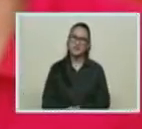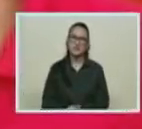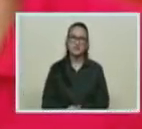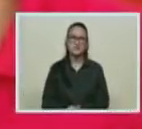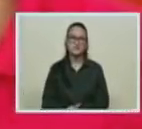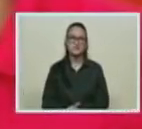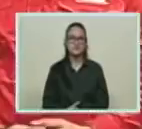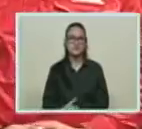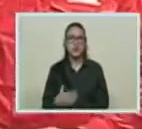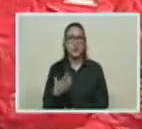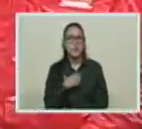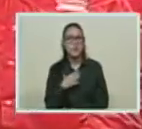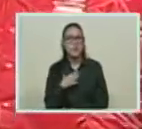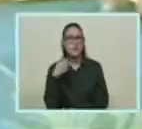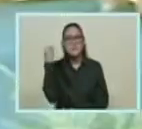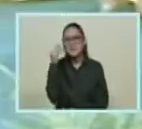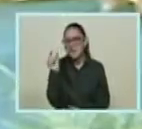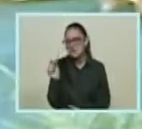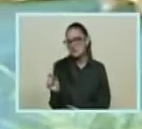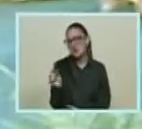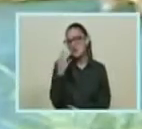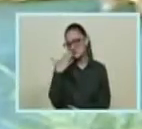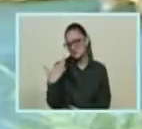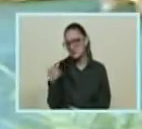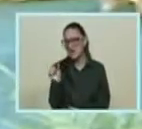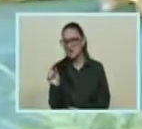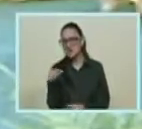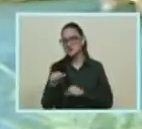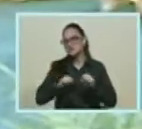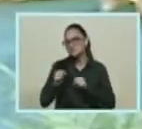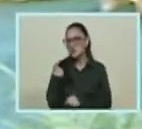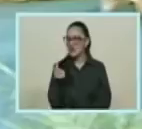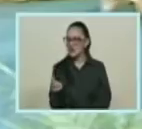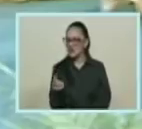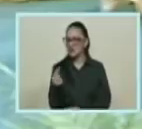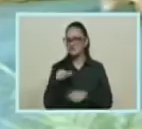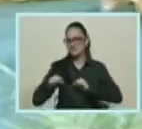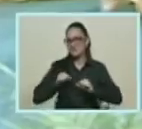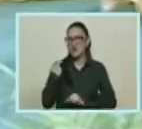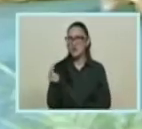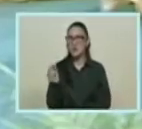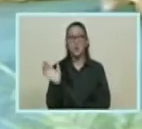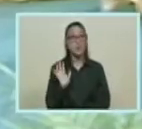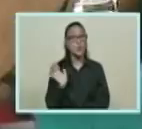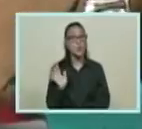No podemos pensar en pequeñito y actuar en pequeñito